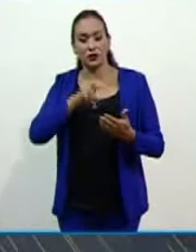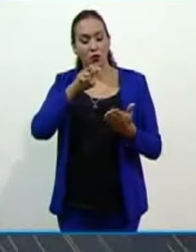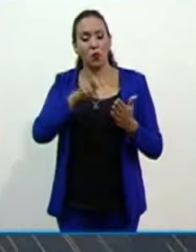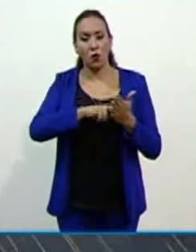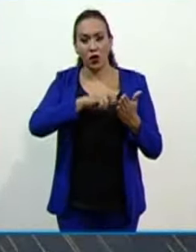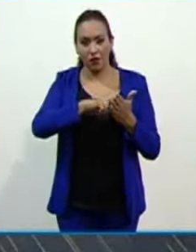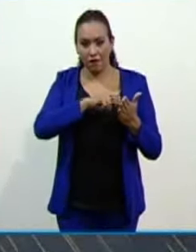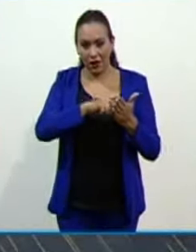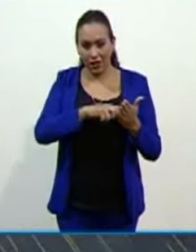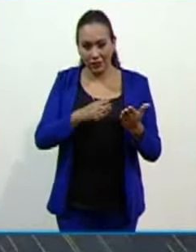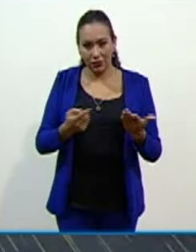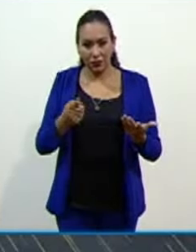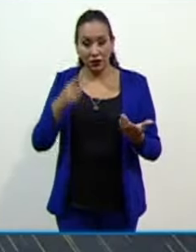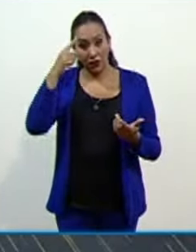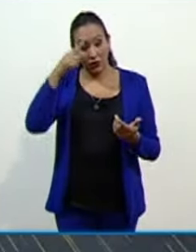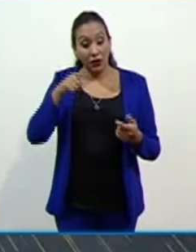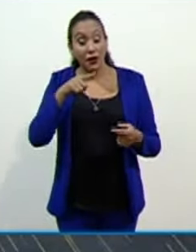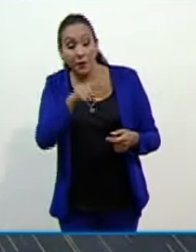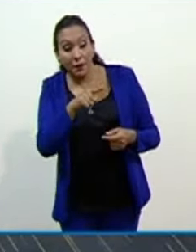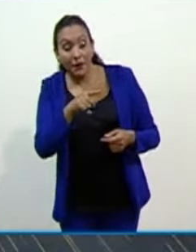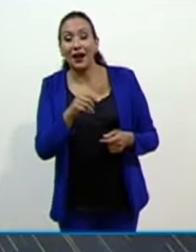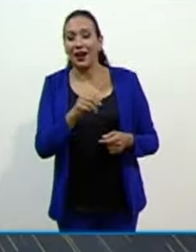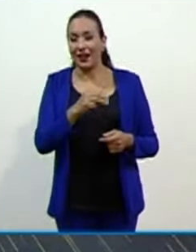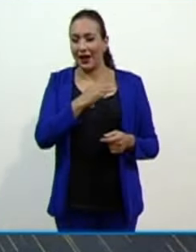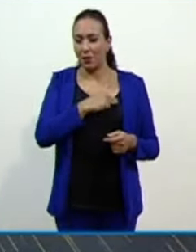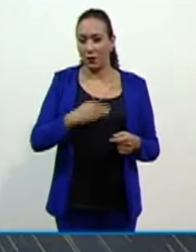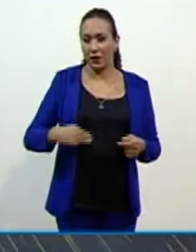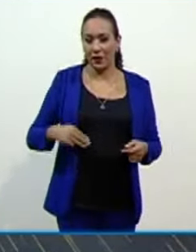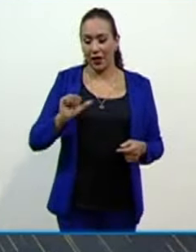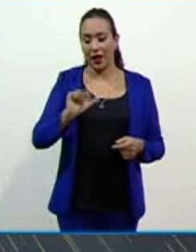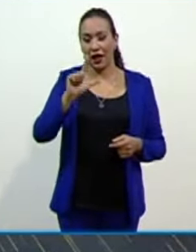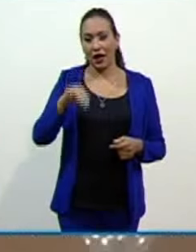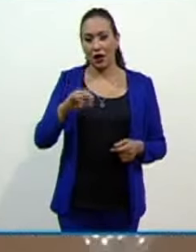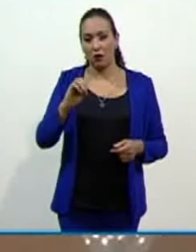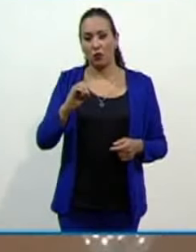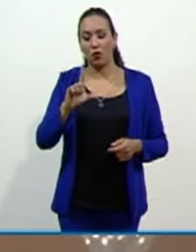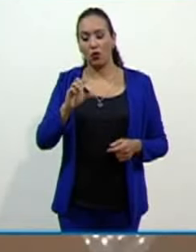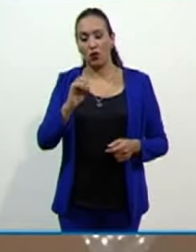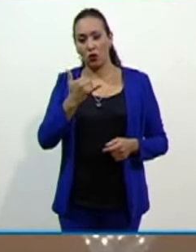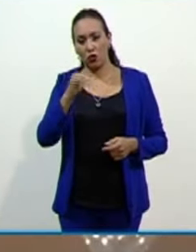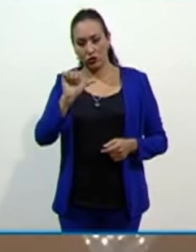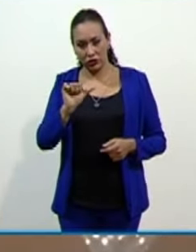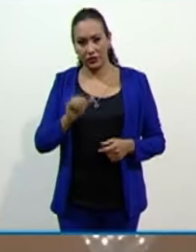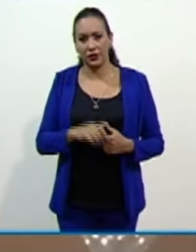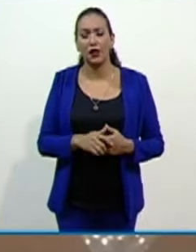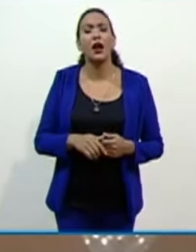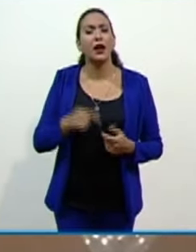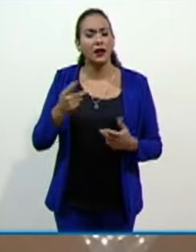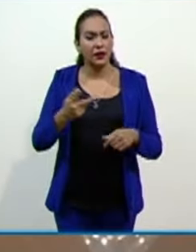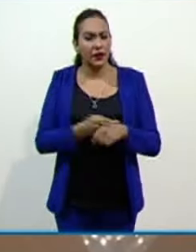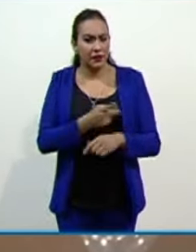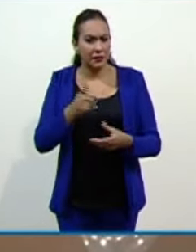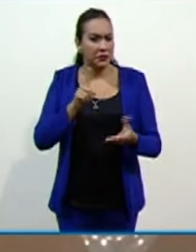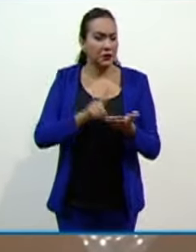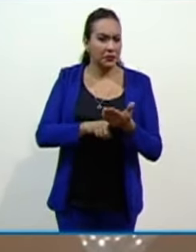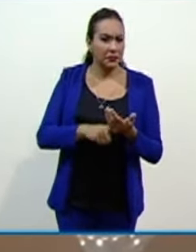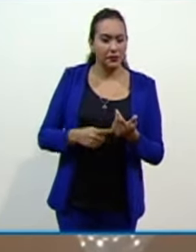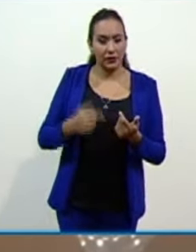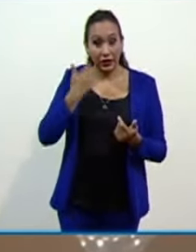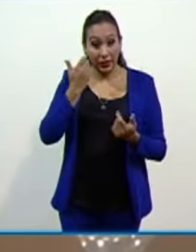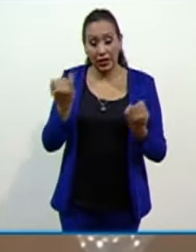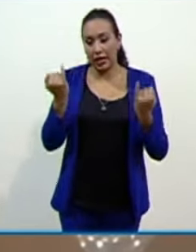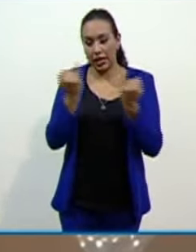a la integración del Ayuntamiento de Almoloya, particularmente las regidurías de representación proporcional, para garantizar la